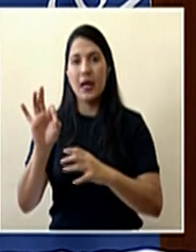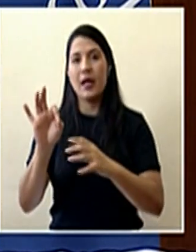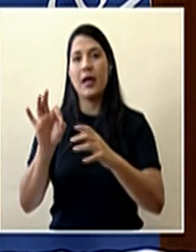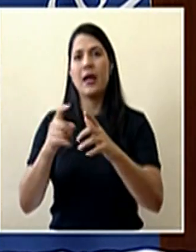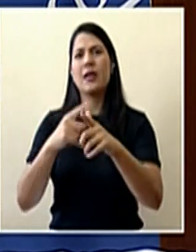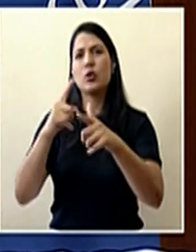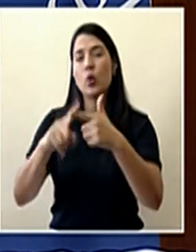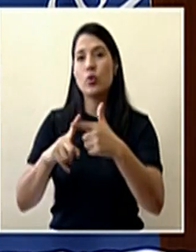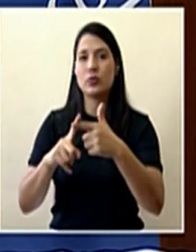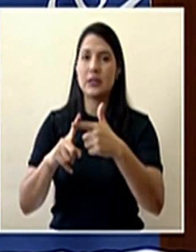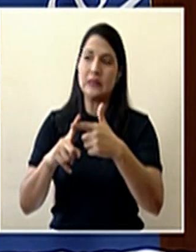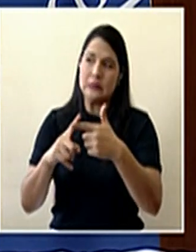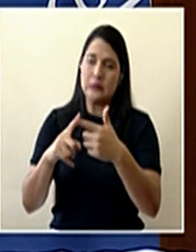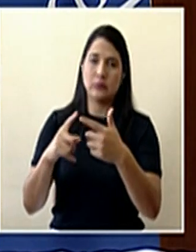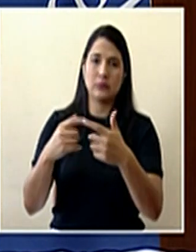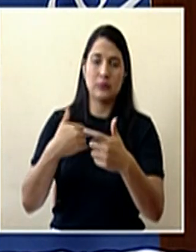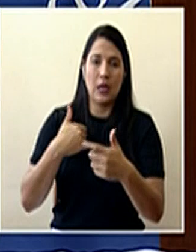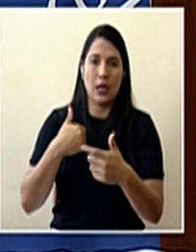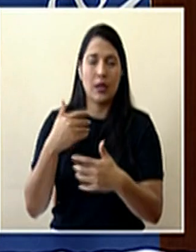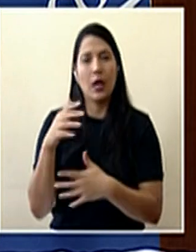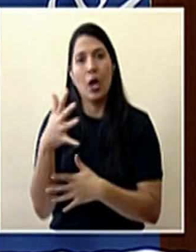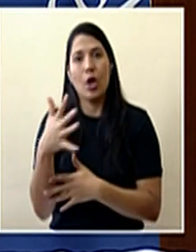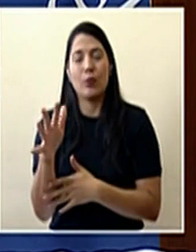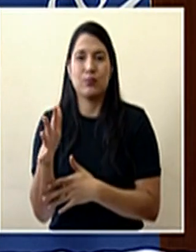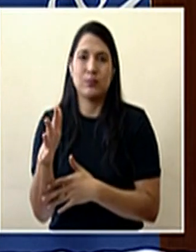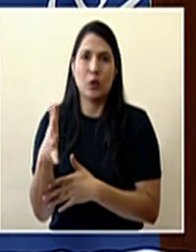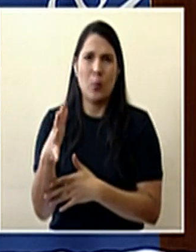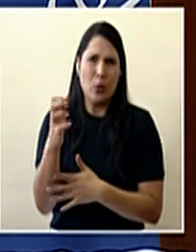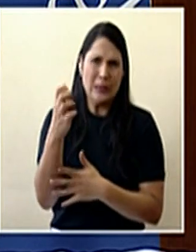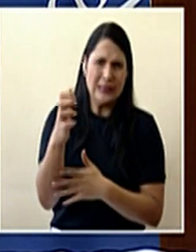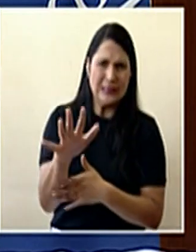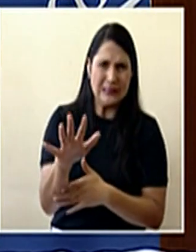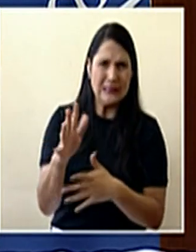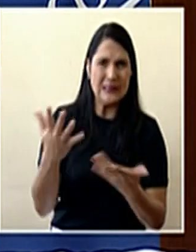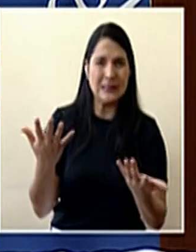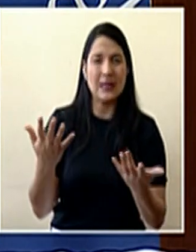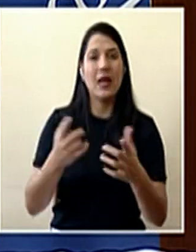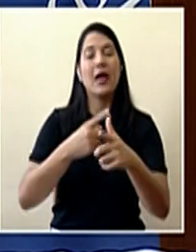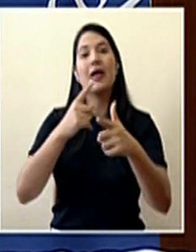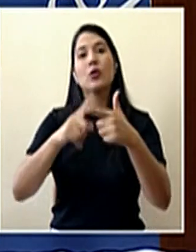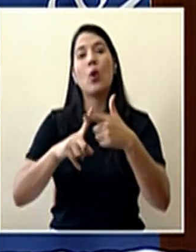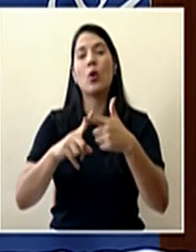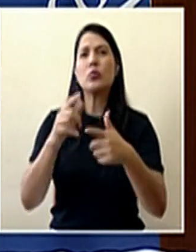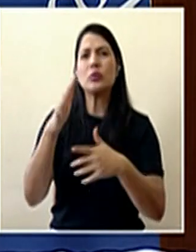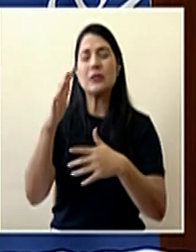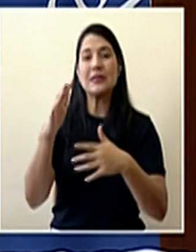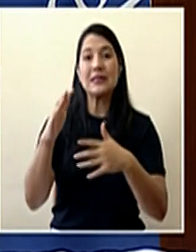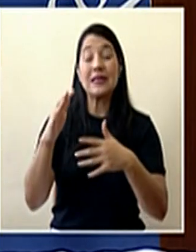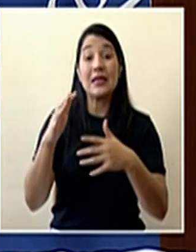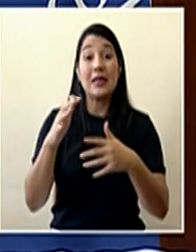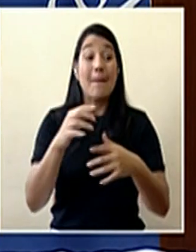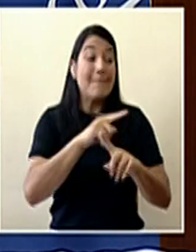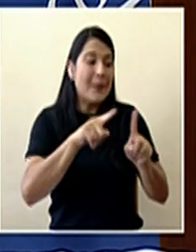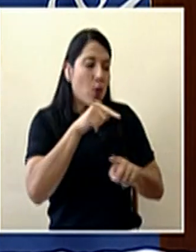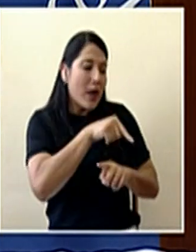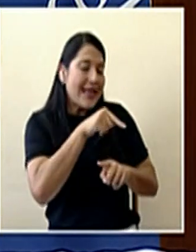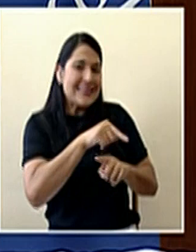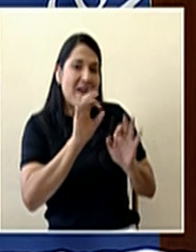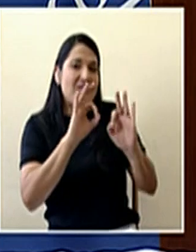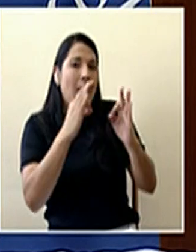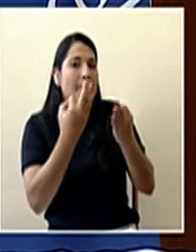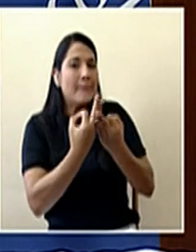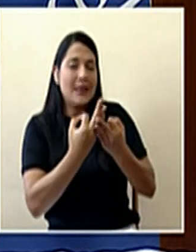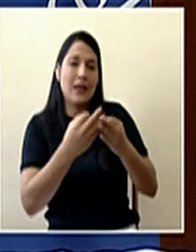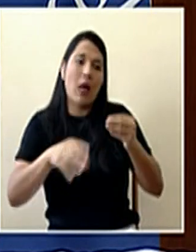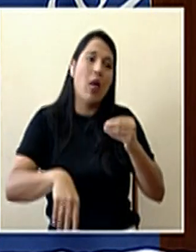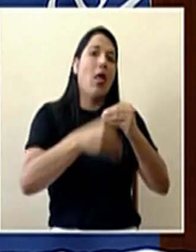de Oca, ¿verdad?, o Moravia, que tienen una cantidad pues similar, si no fuera por ese específico grupo familiar que ya ha tenido un